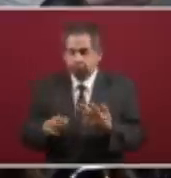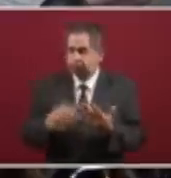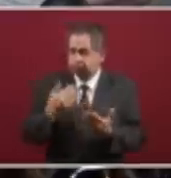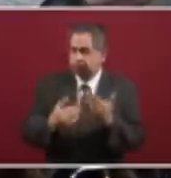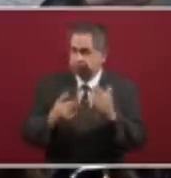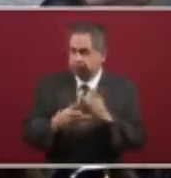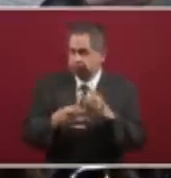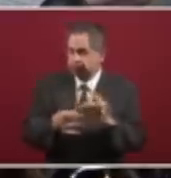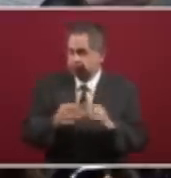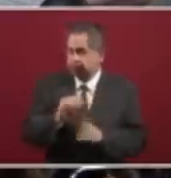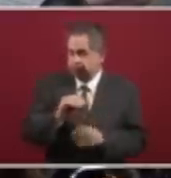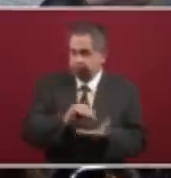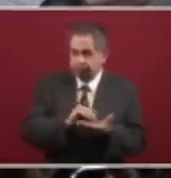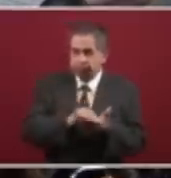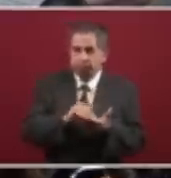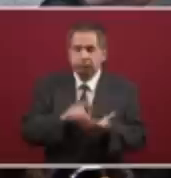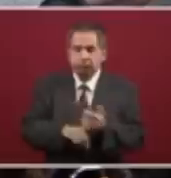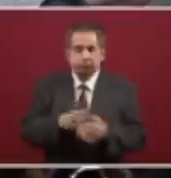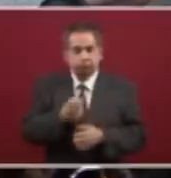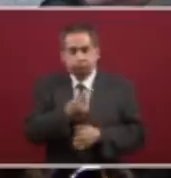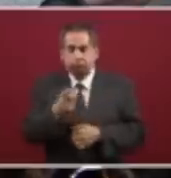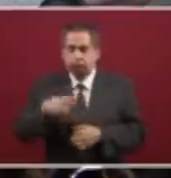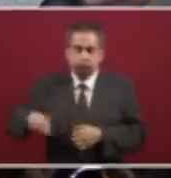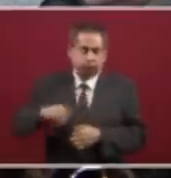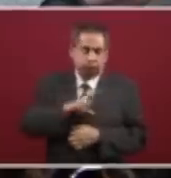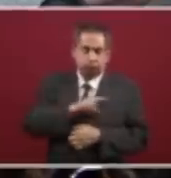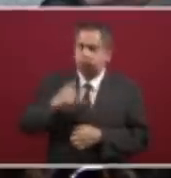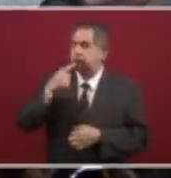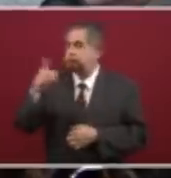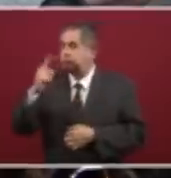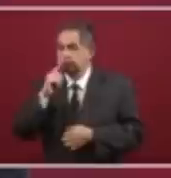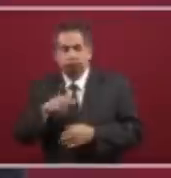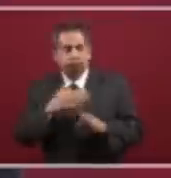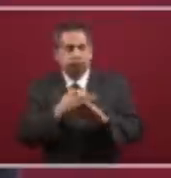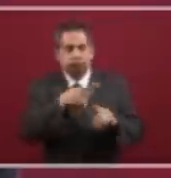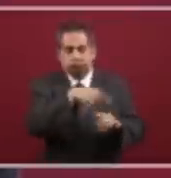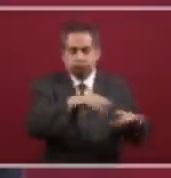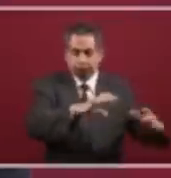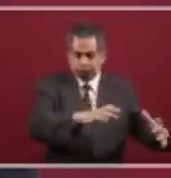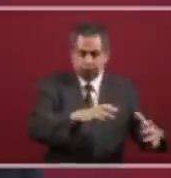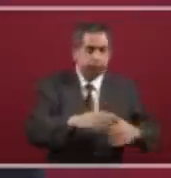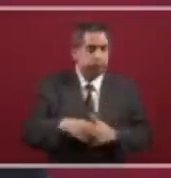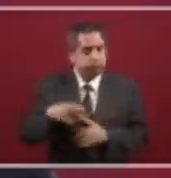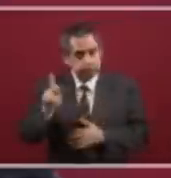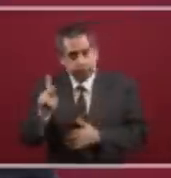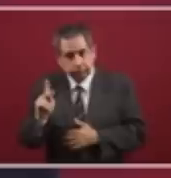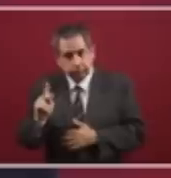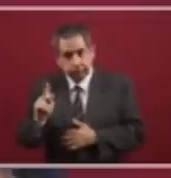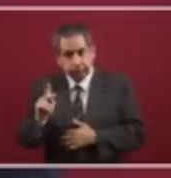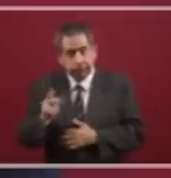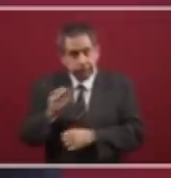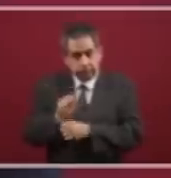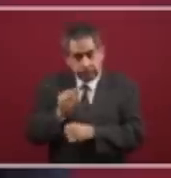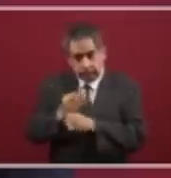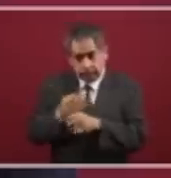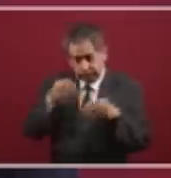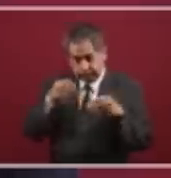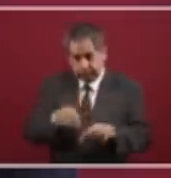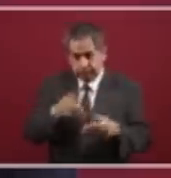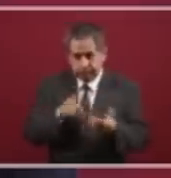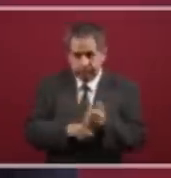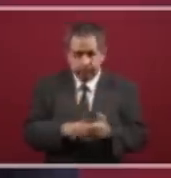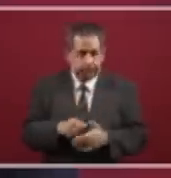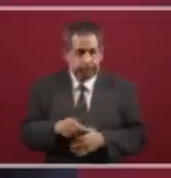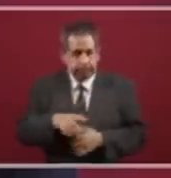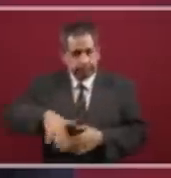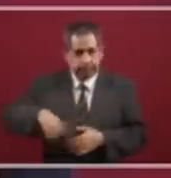parte desde particulares y otras instituciones sin embargo en este caso particular a la